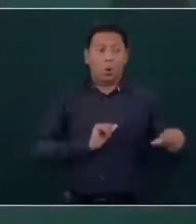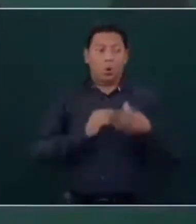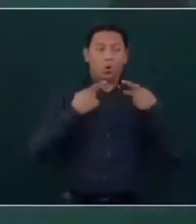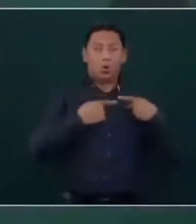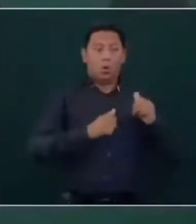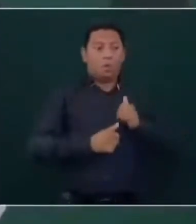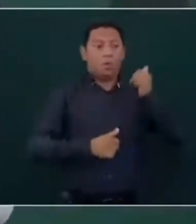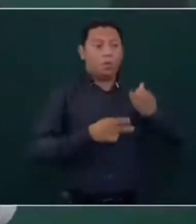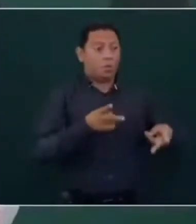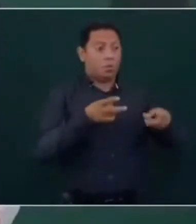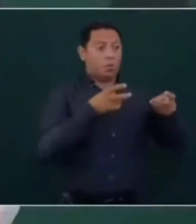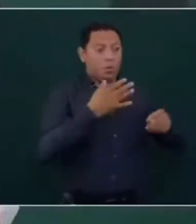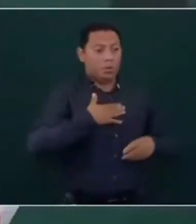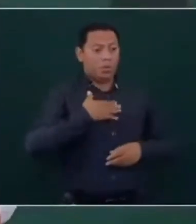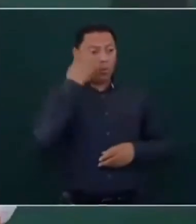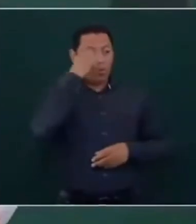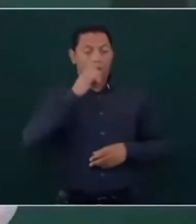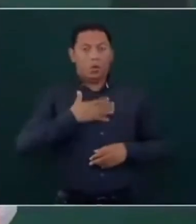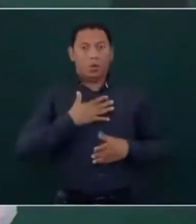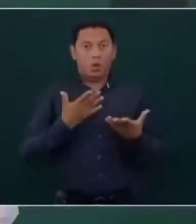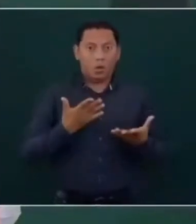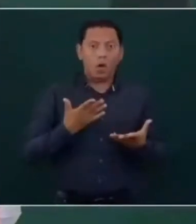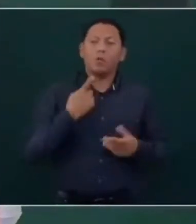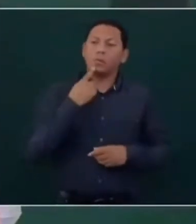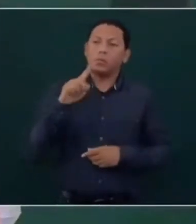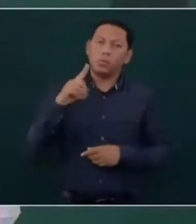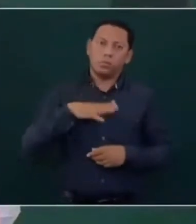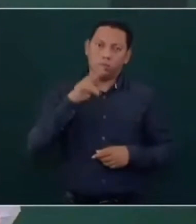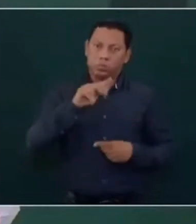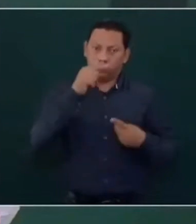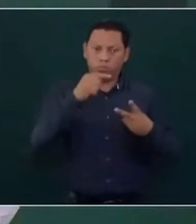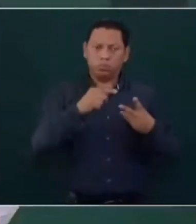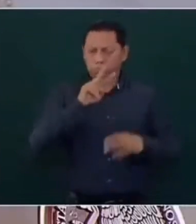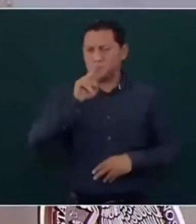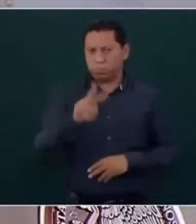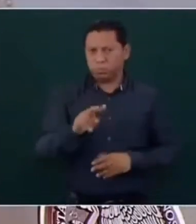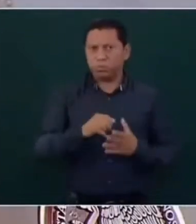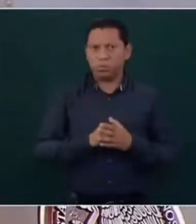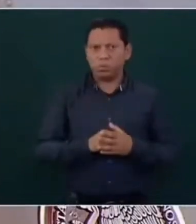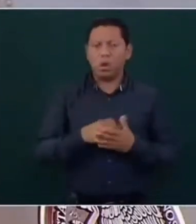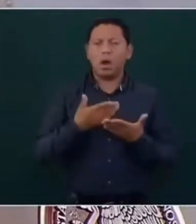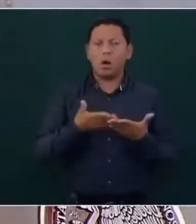si vemos, en el caso de homicidios,